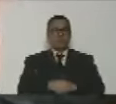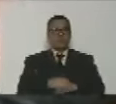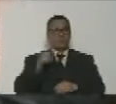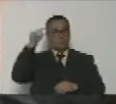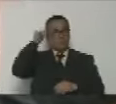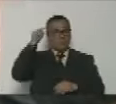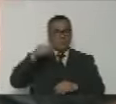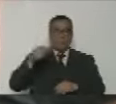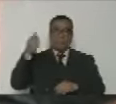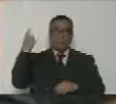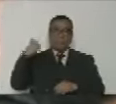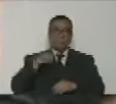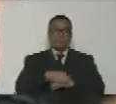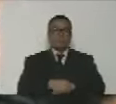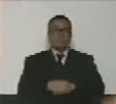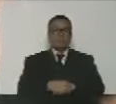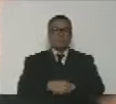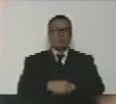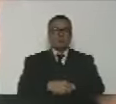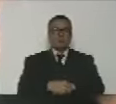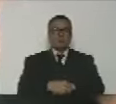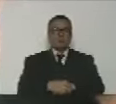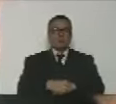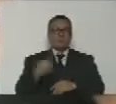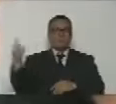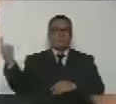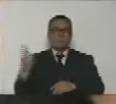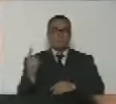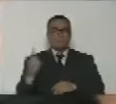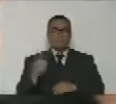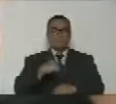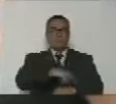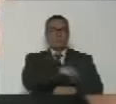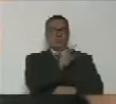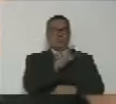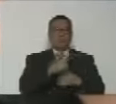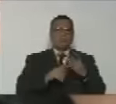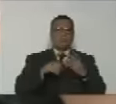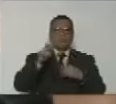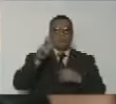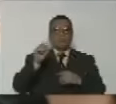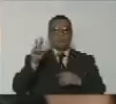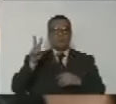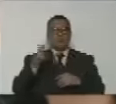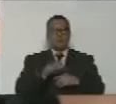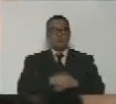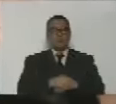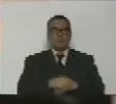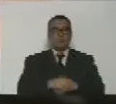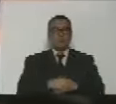día de ayer, en la entrada de la Universidad Central de Venezuela,